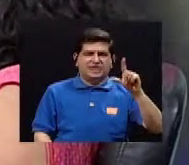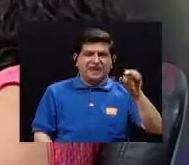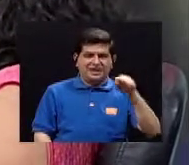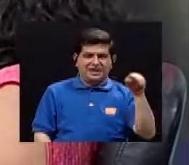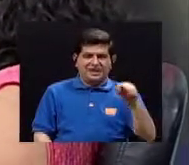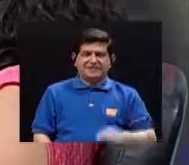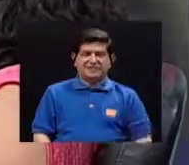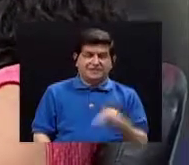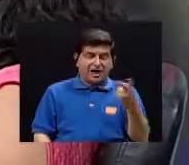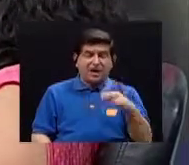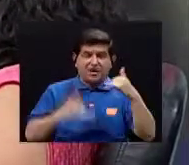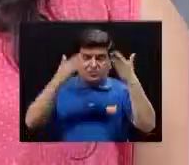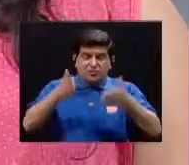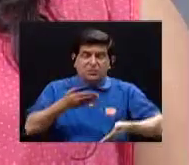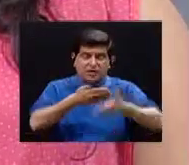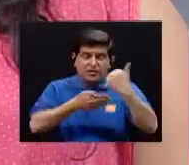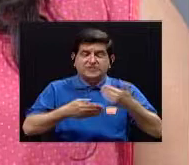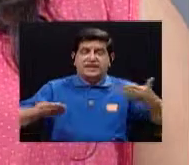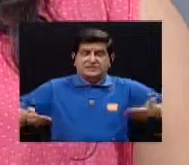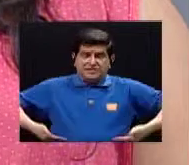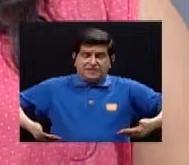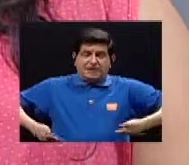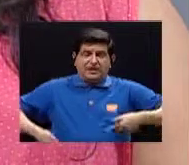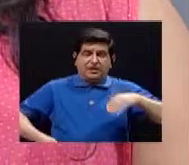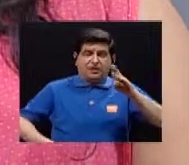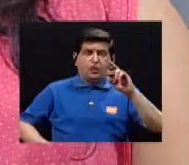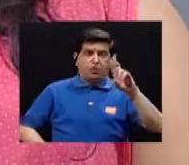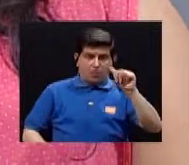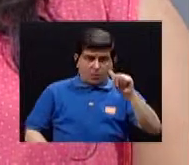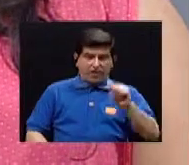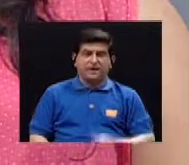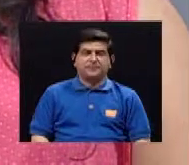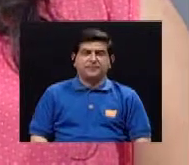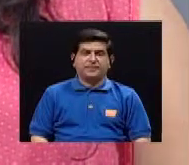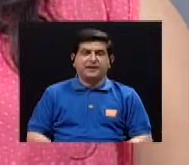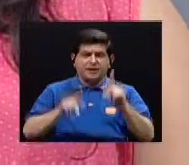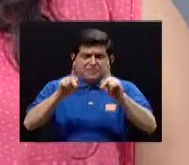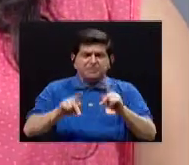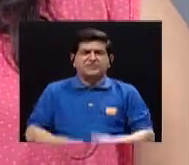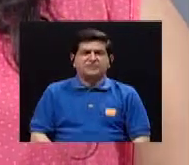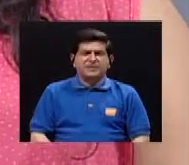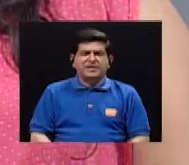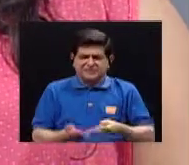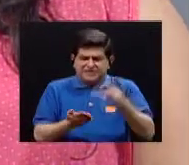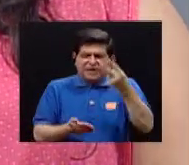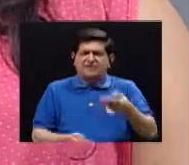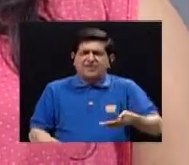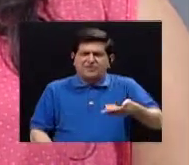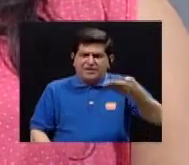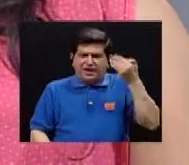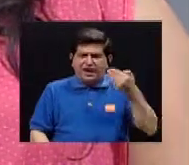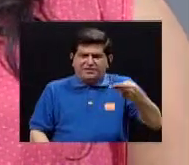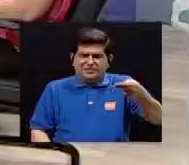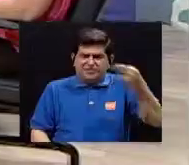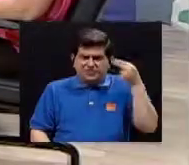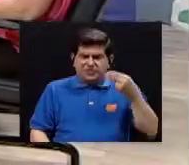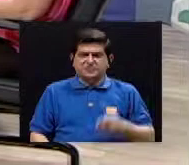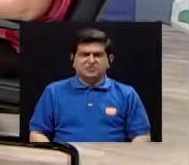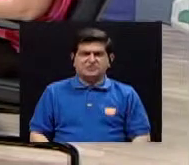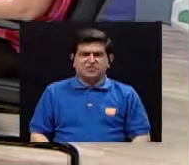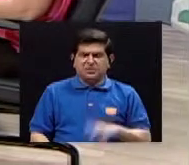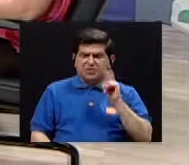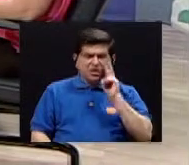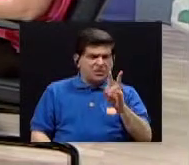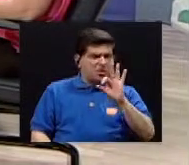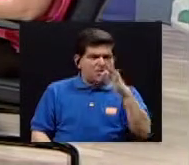exacto entonces no parece que la gente a veces bueno cierta gente porque todos los demás que de que sabemos apreciar así como el pasado de la historia de dónde venimos y todo eso